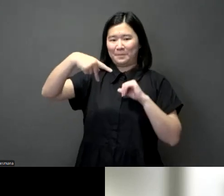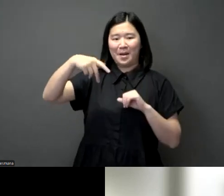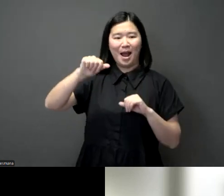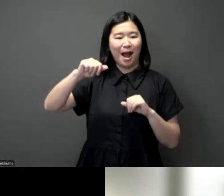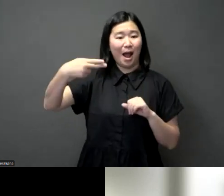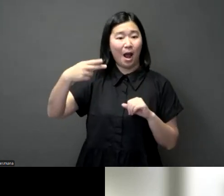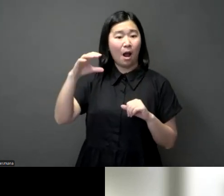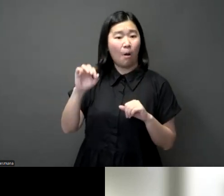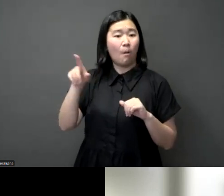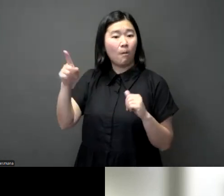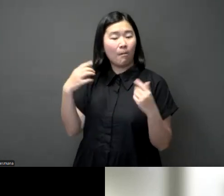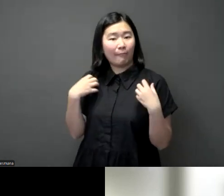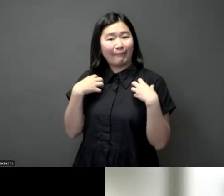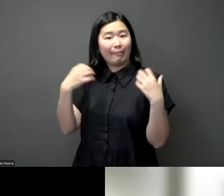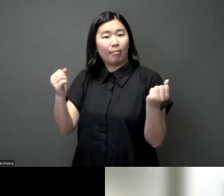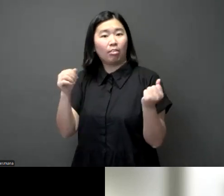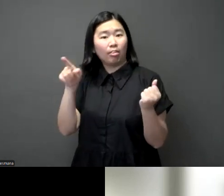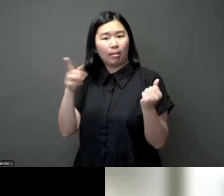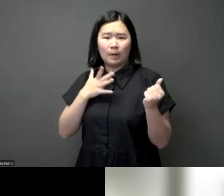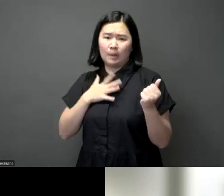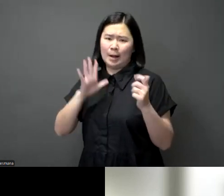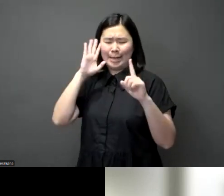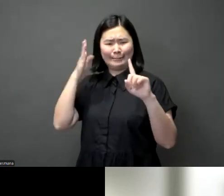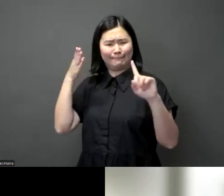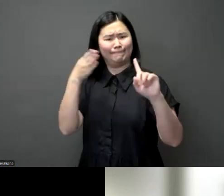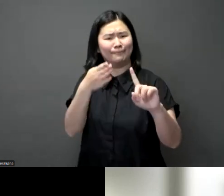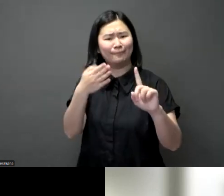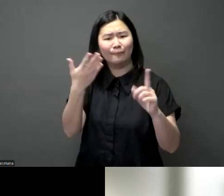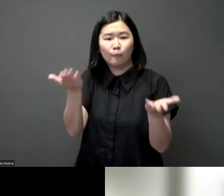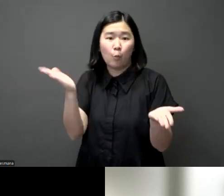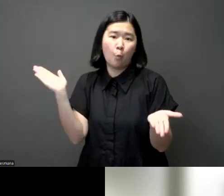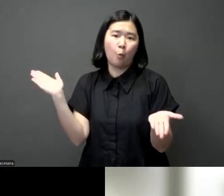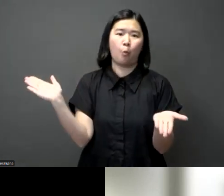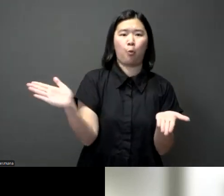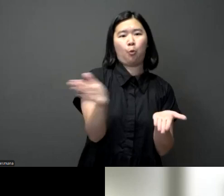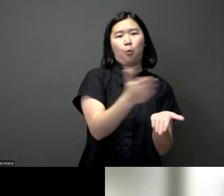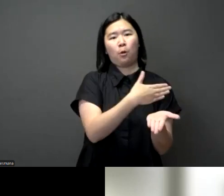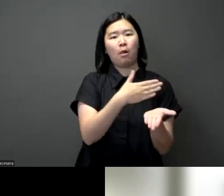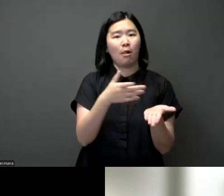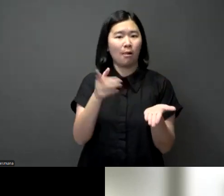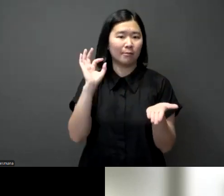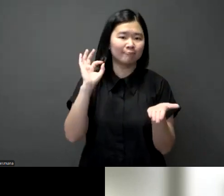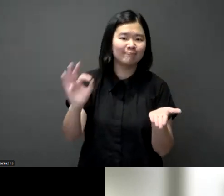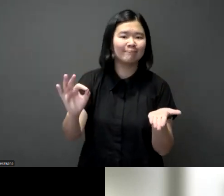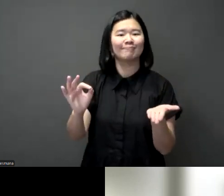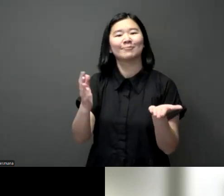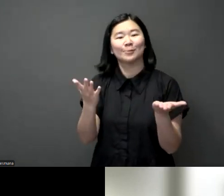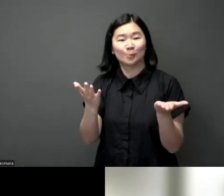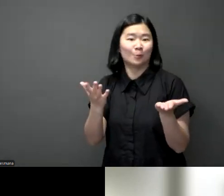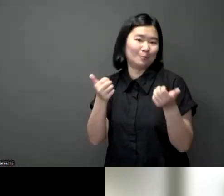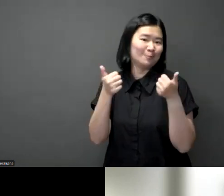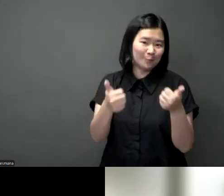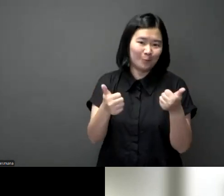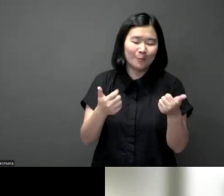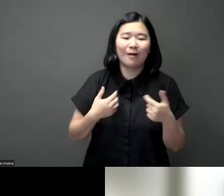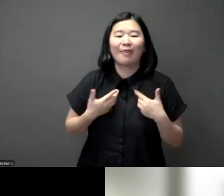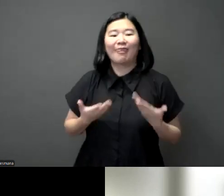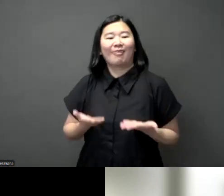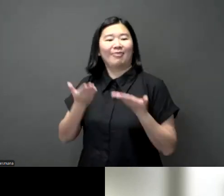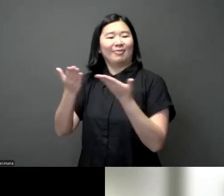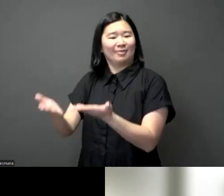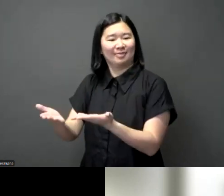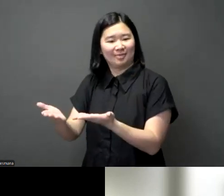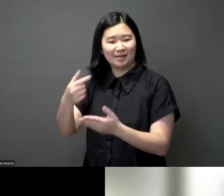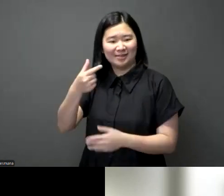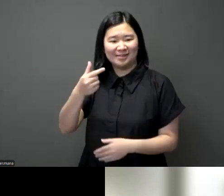es actions. integrar los Please determinantes welcome sociales Dr. Gina en Pereira, acciones National Technical programables. Cooperation Por favor, Expert denle from the la Department of bienvenida a National la Agency